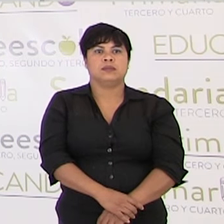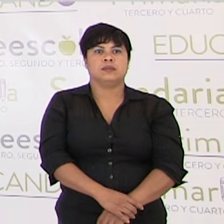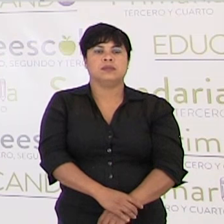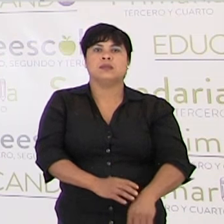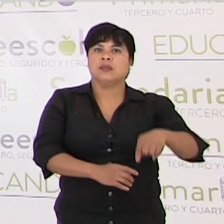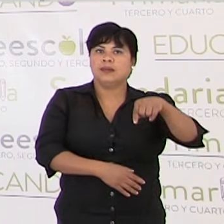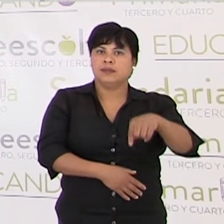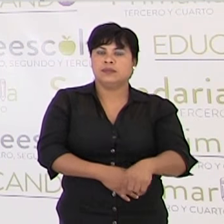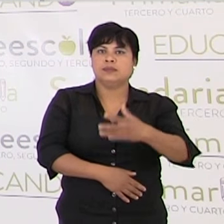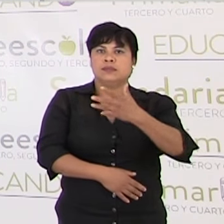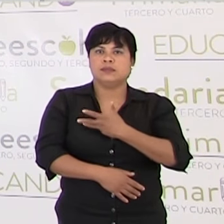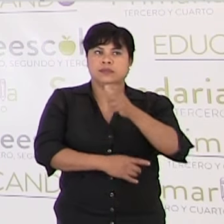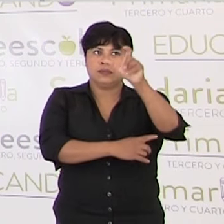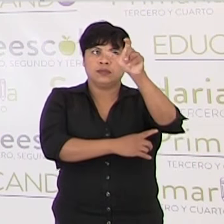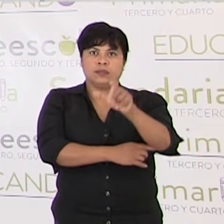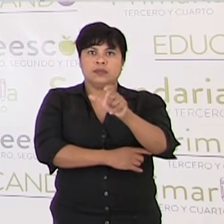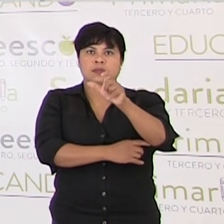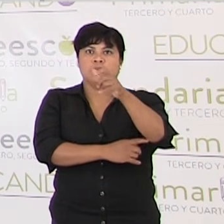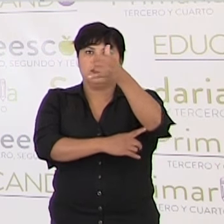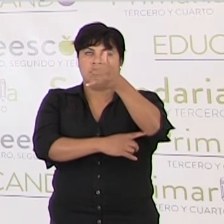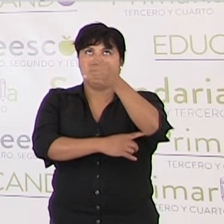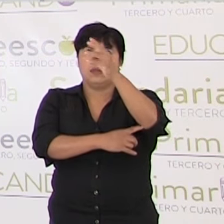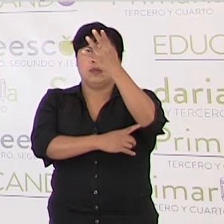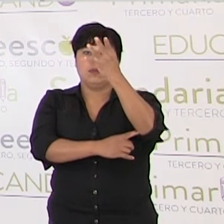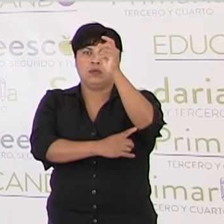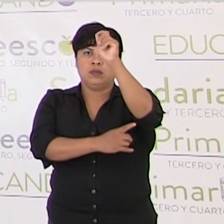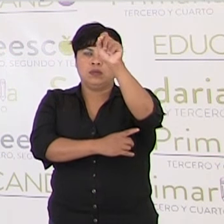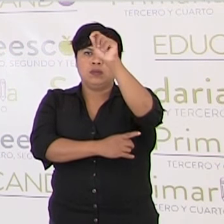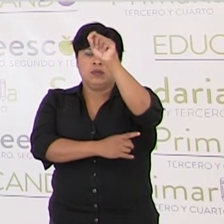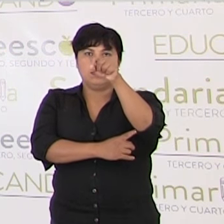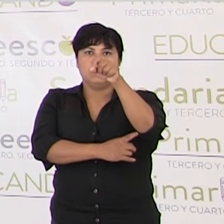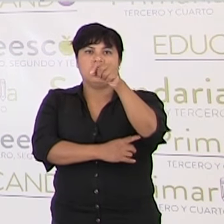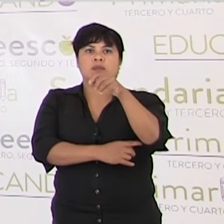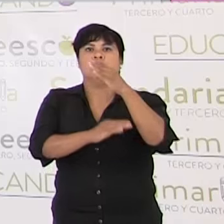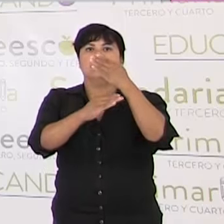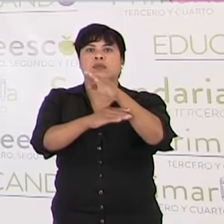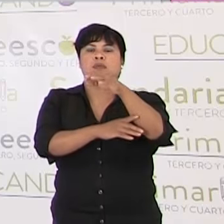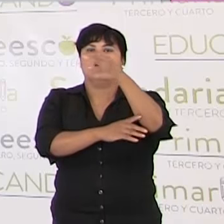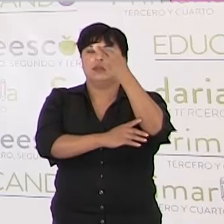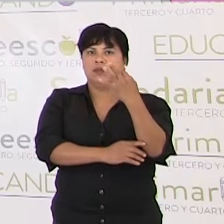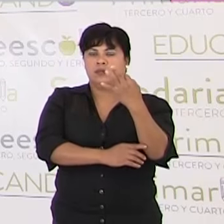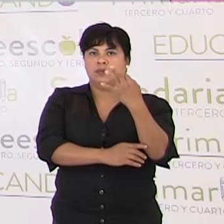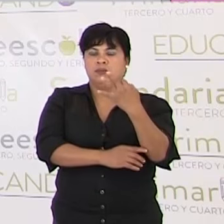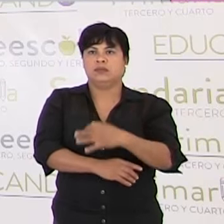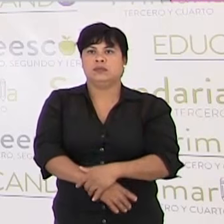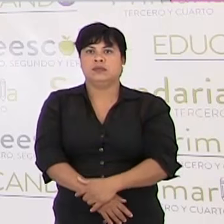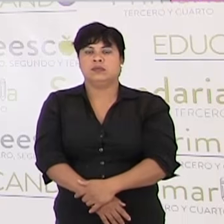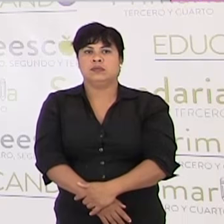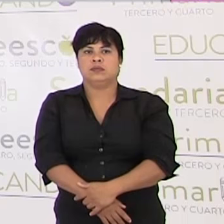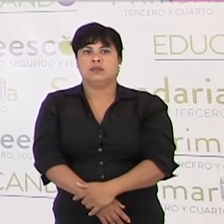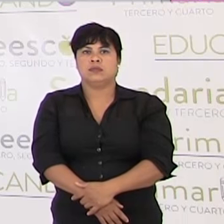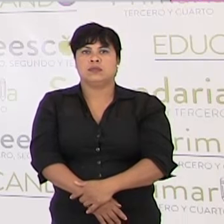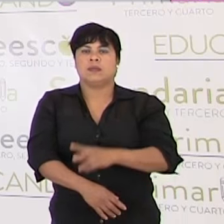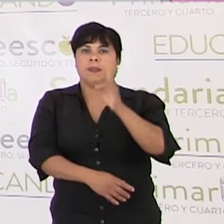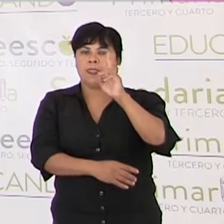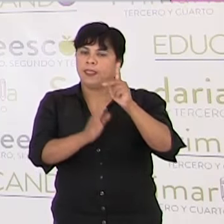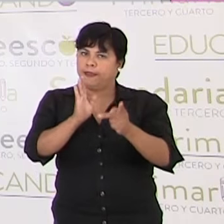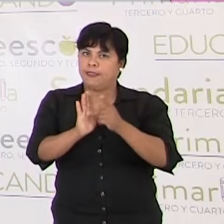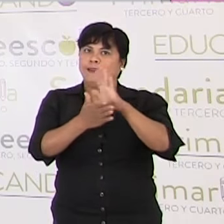Aquí tenemos x más y al cuadrado sobre 3. ¿Sí? Vamos a poner bien el número